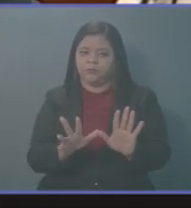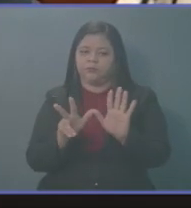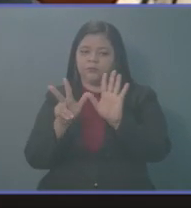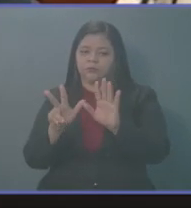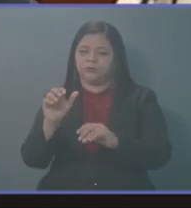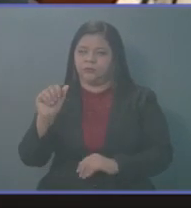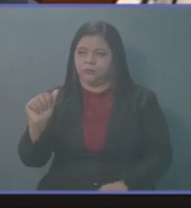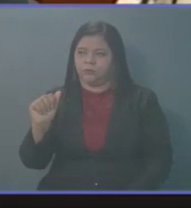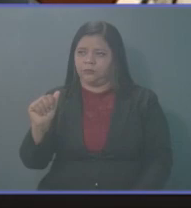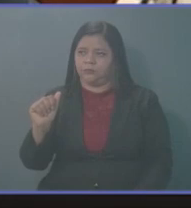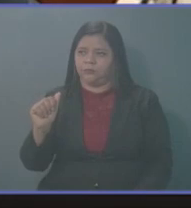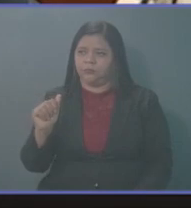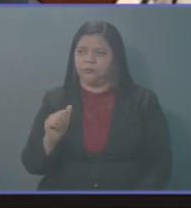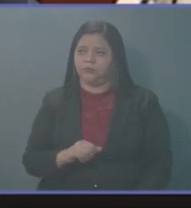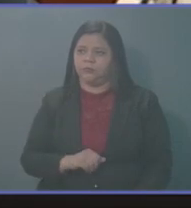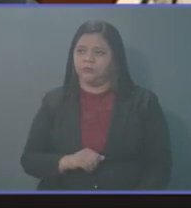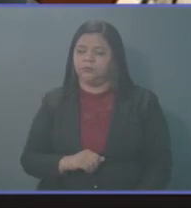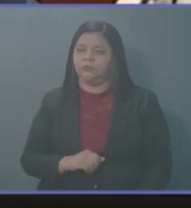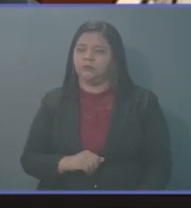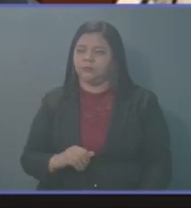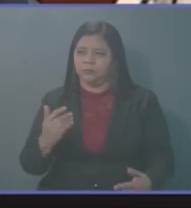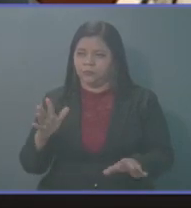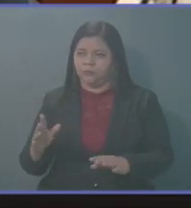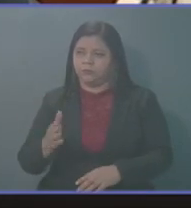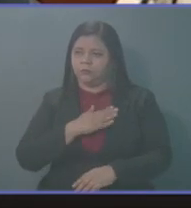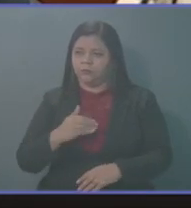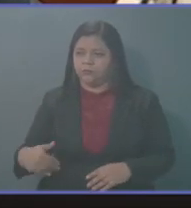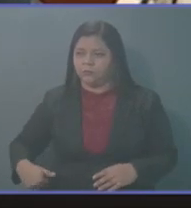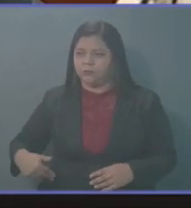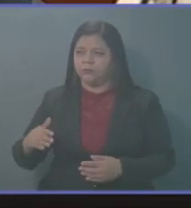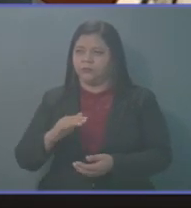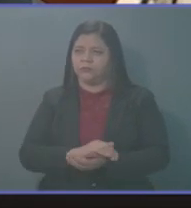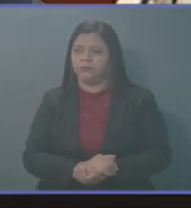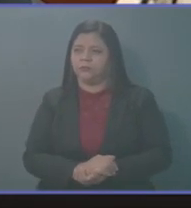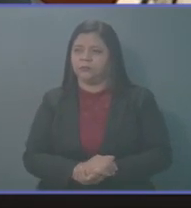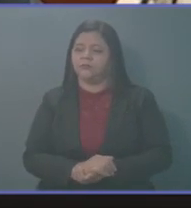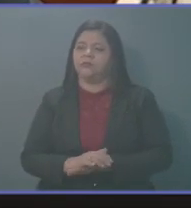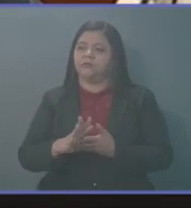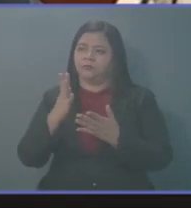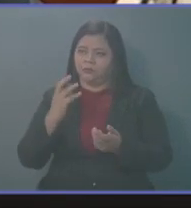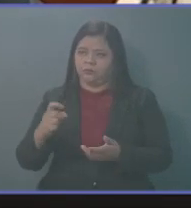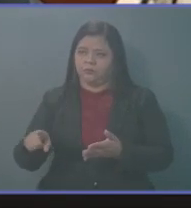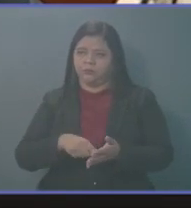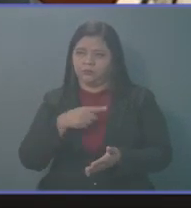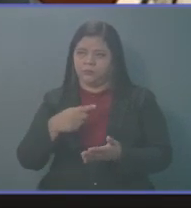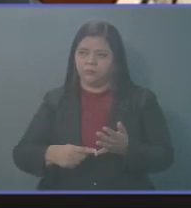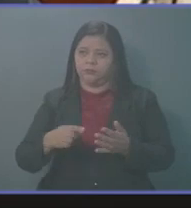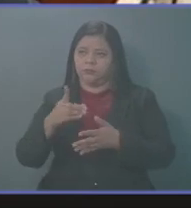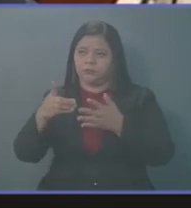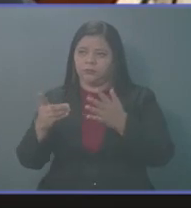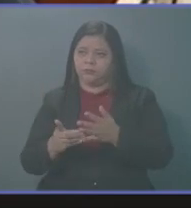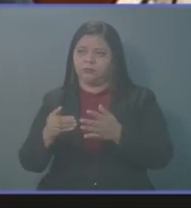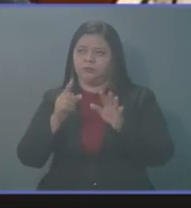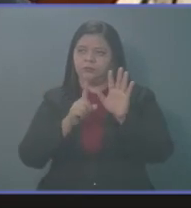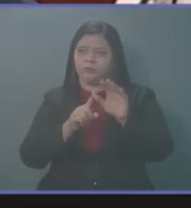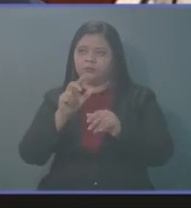18A, que es la nota del presidente, devolviendo vetado el decreto